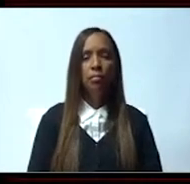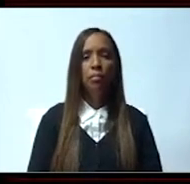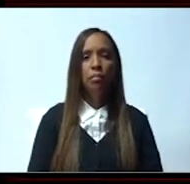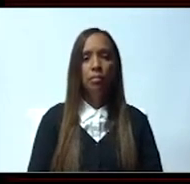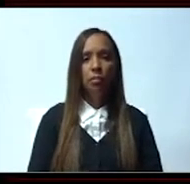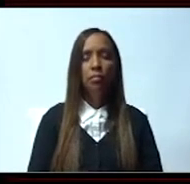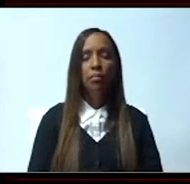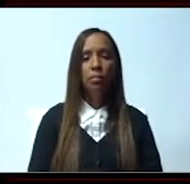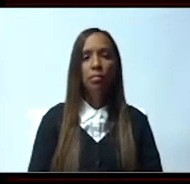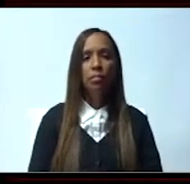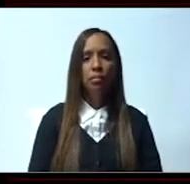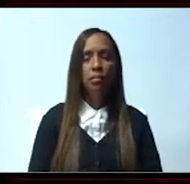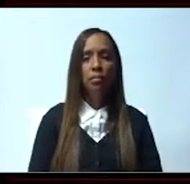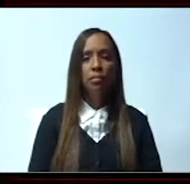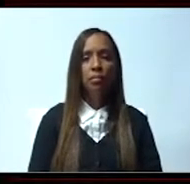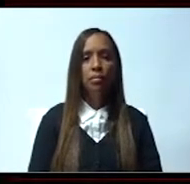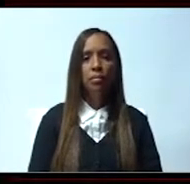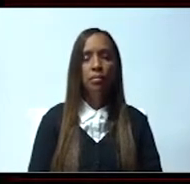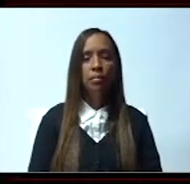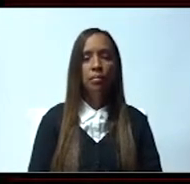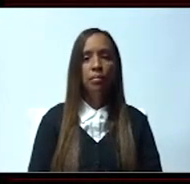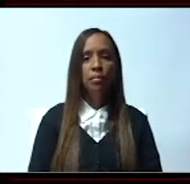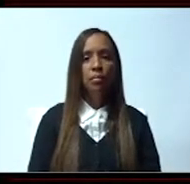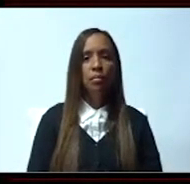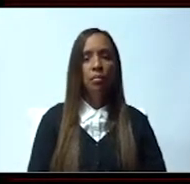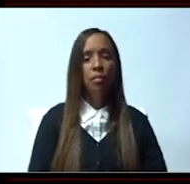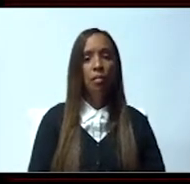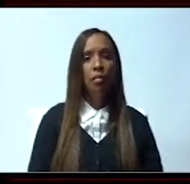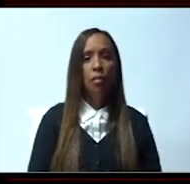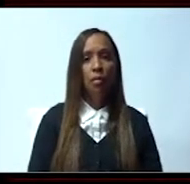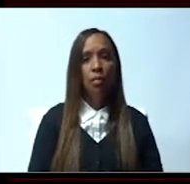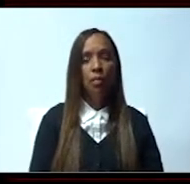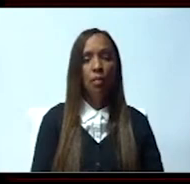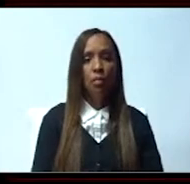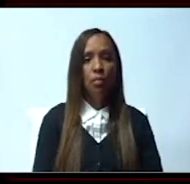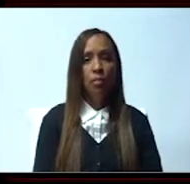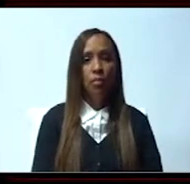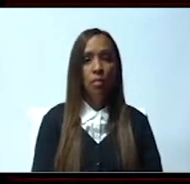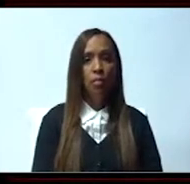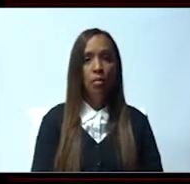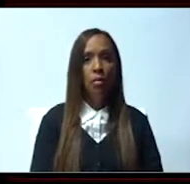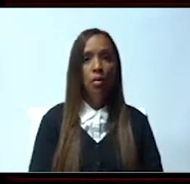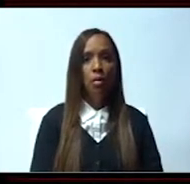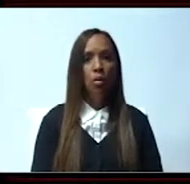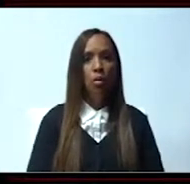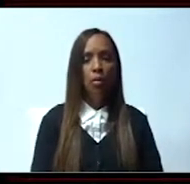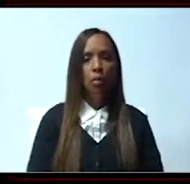Ahí vamos. Faltan varios por votar.